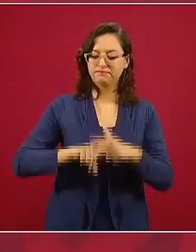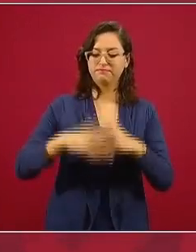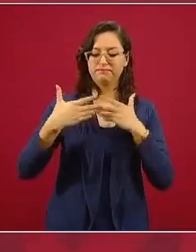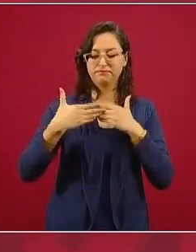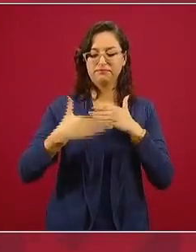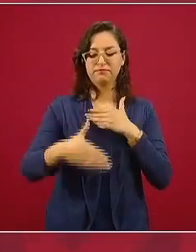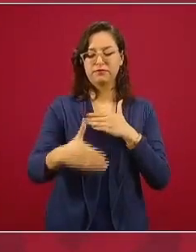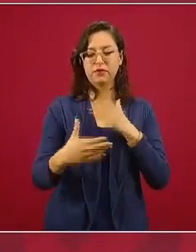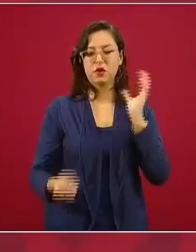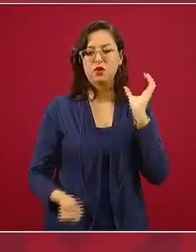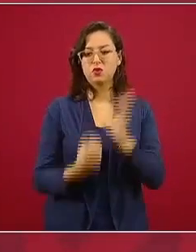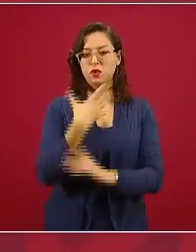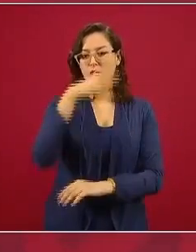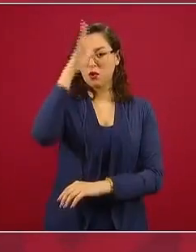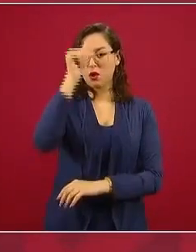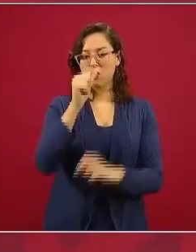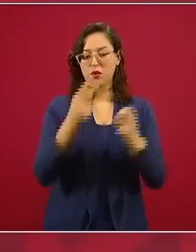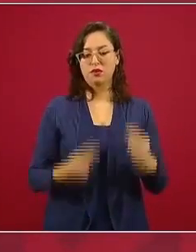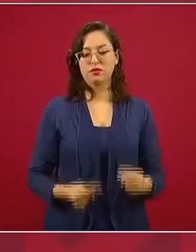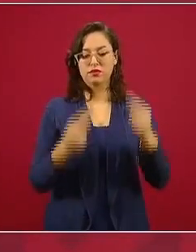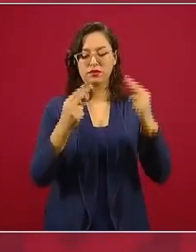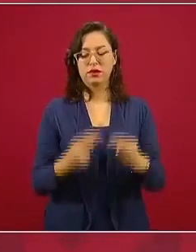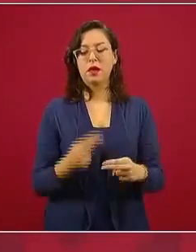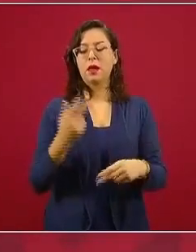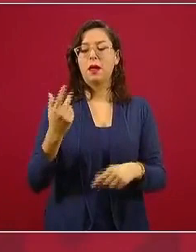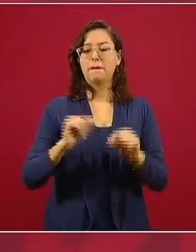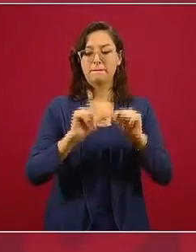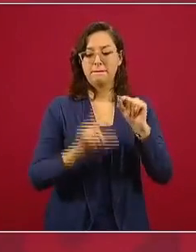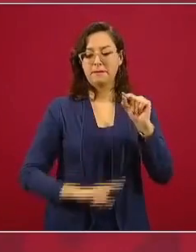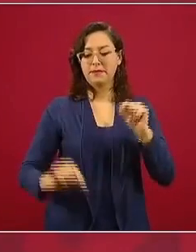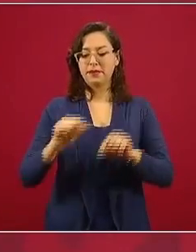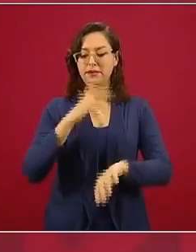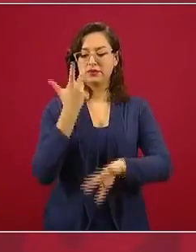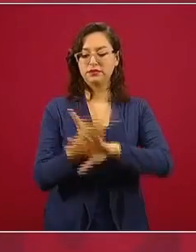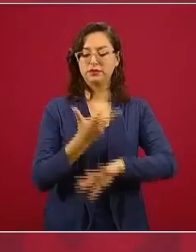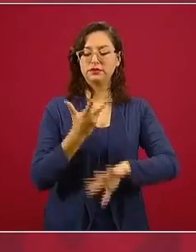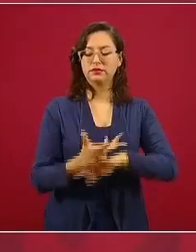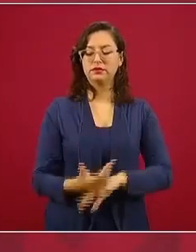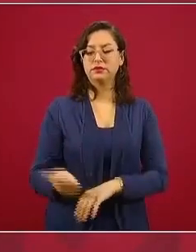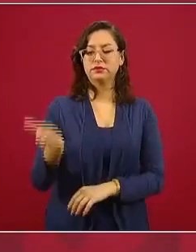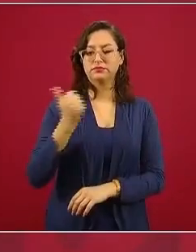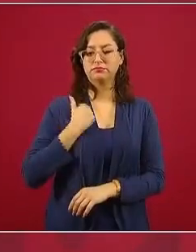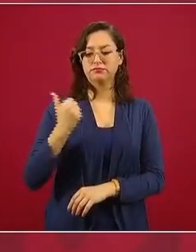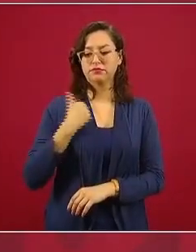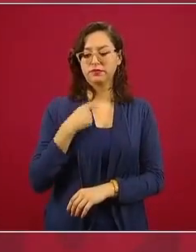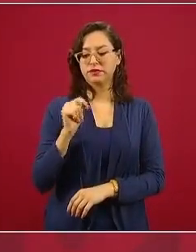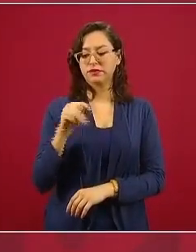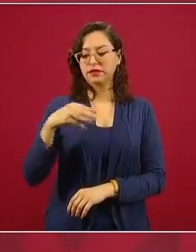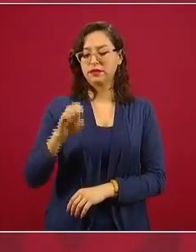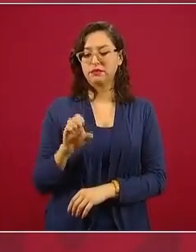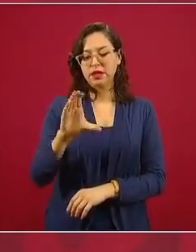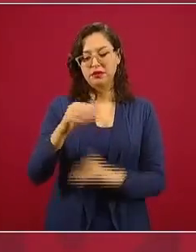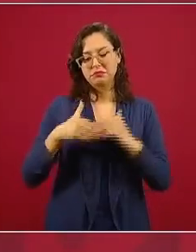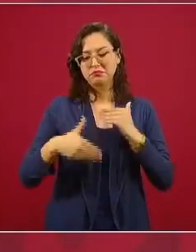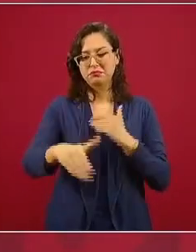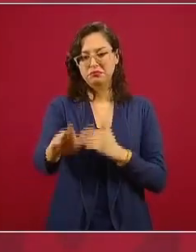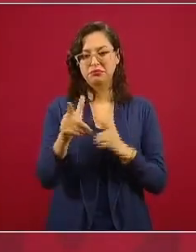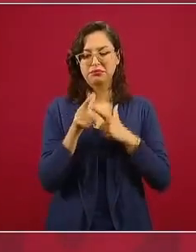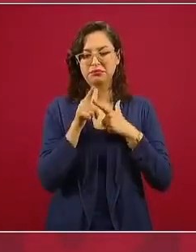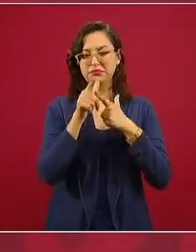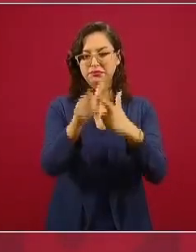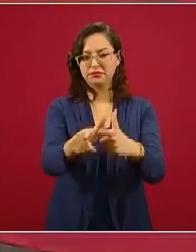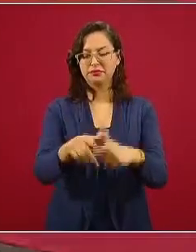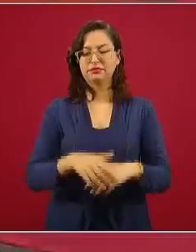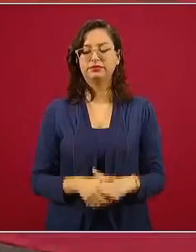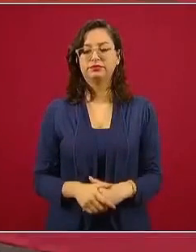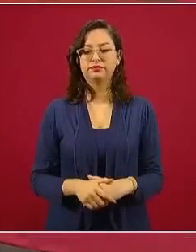el Tratado Comercial entre México, Estados Unidos y Canadá. Se trata de una